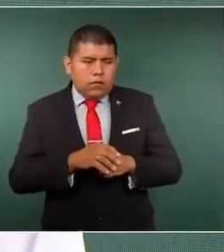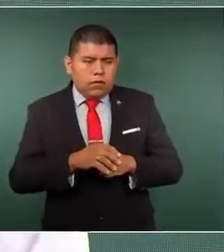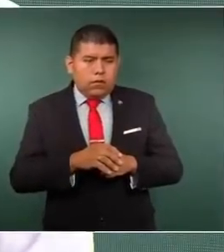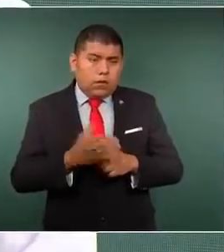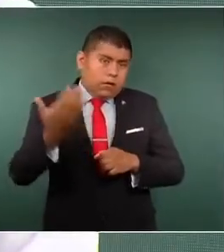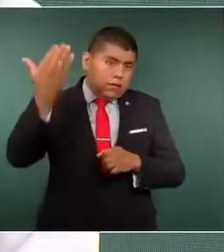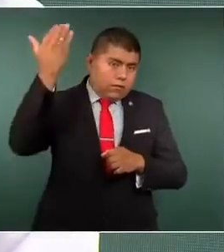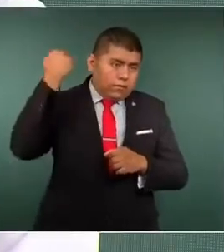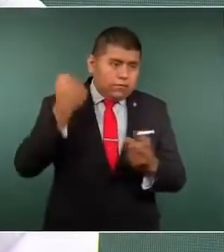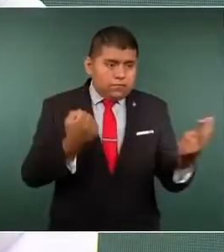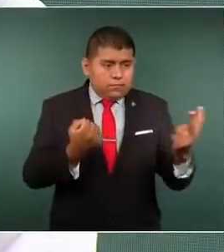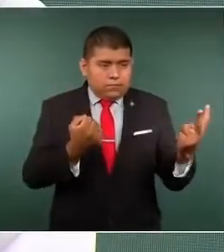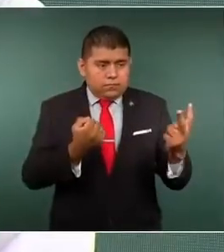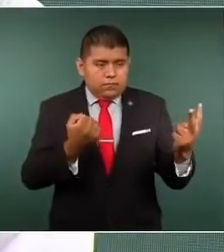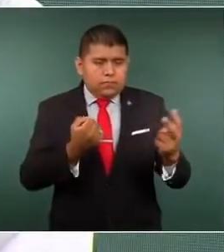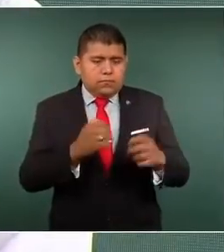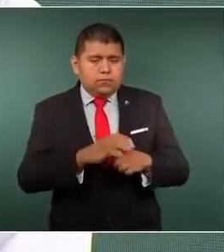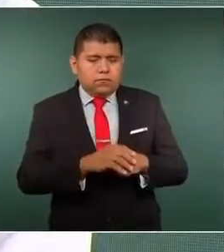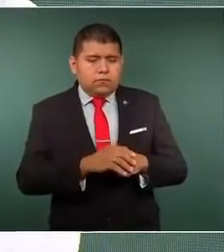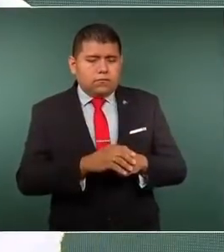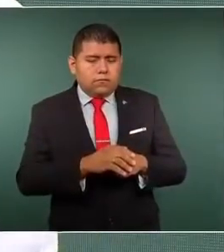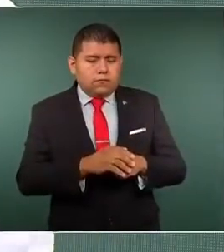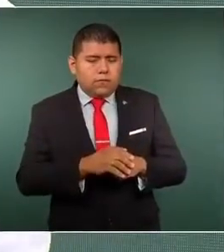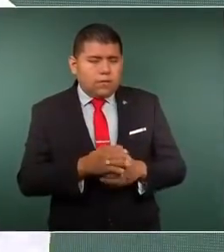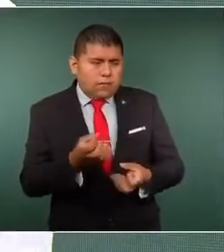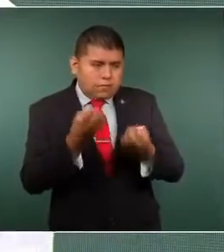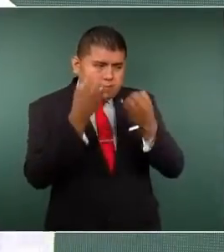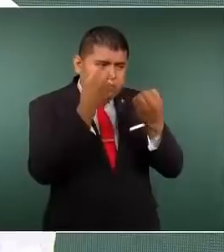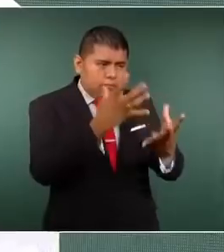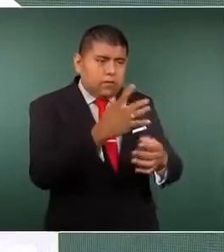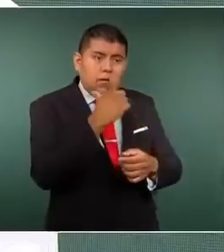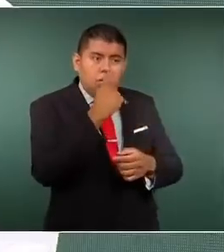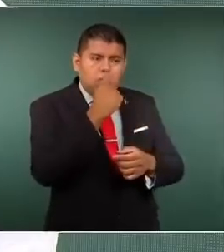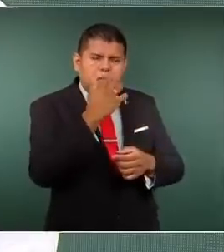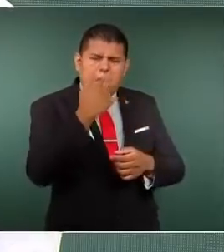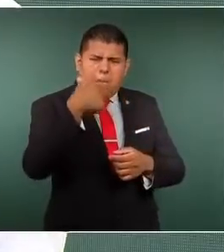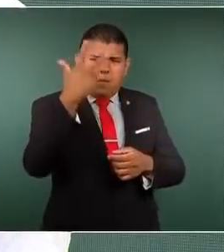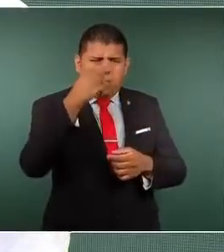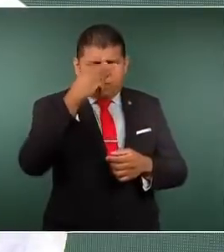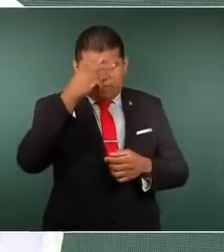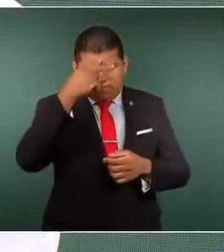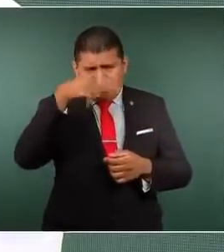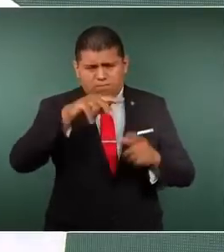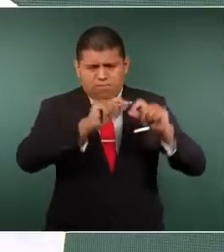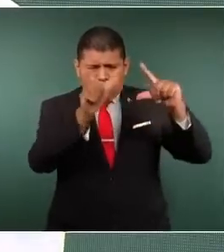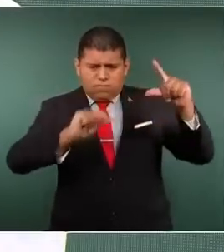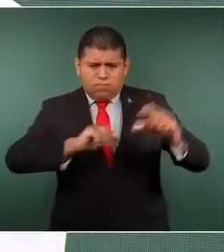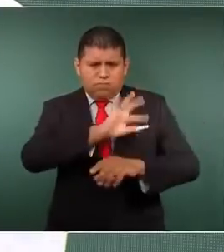su momento como los mejores policías de mexico